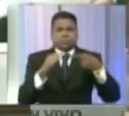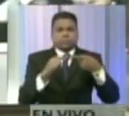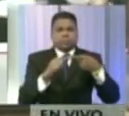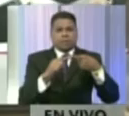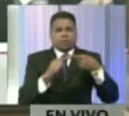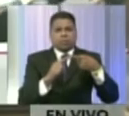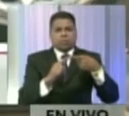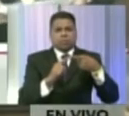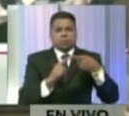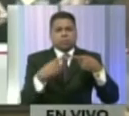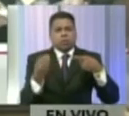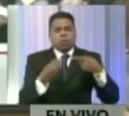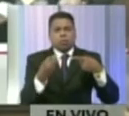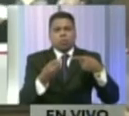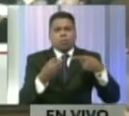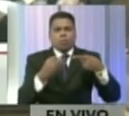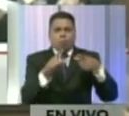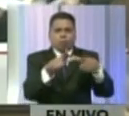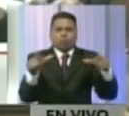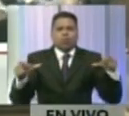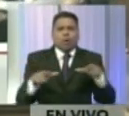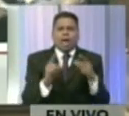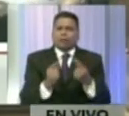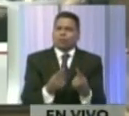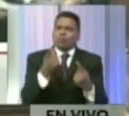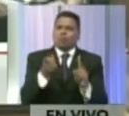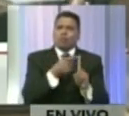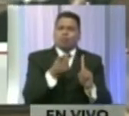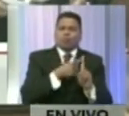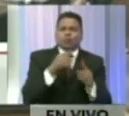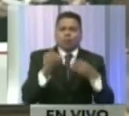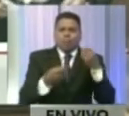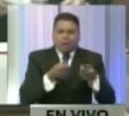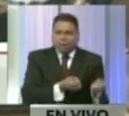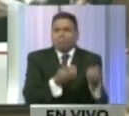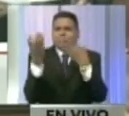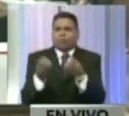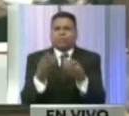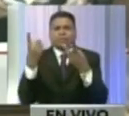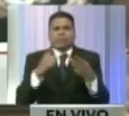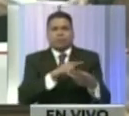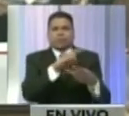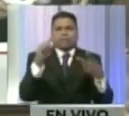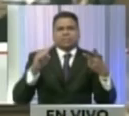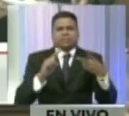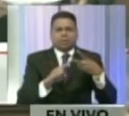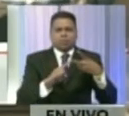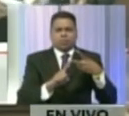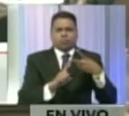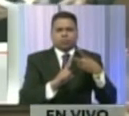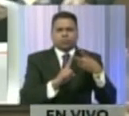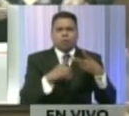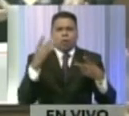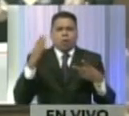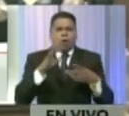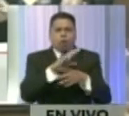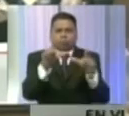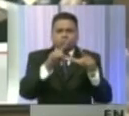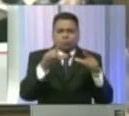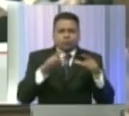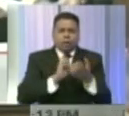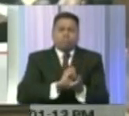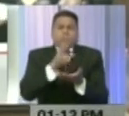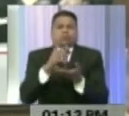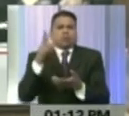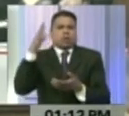taquilla única para las exportaciones, ruta de exportación hacia el Caribe Oriental y el norte de Brasil, impulso de las zonas económicas